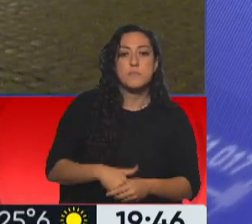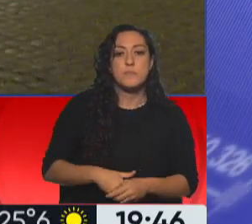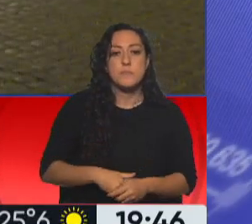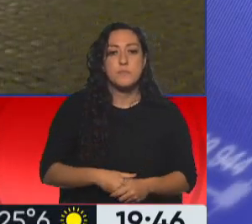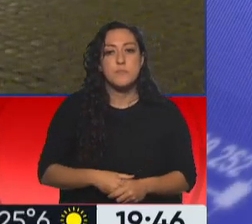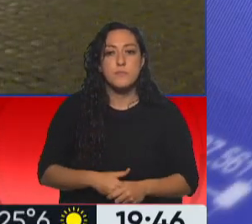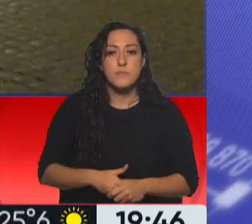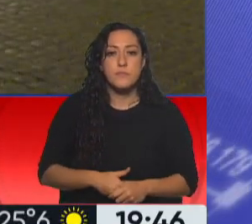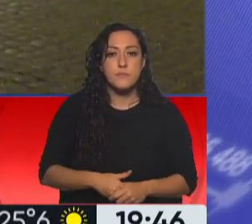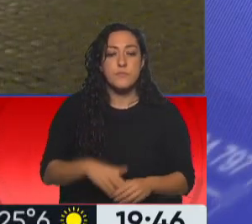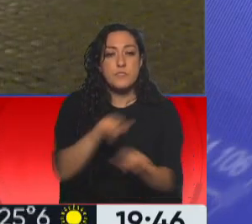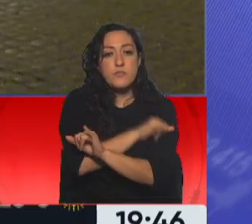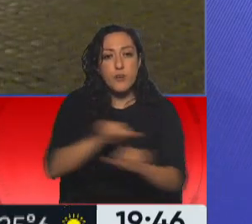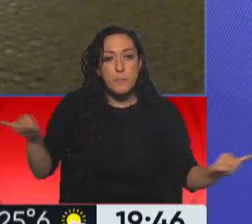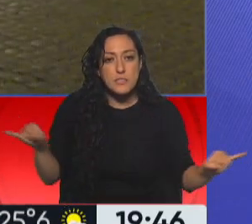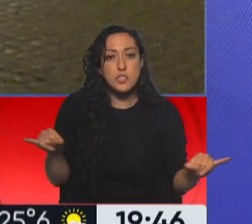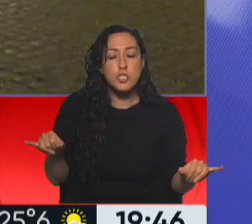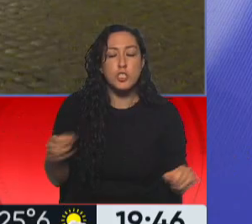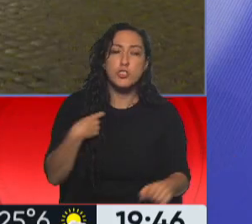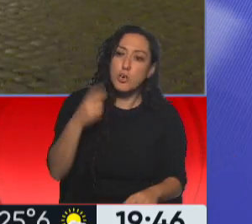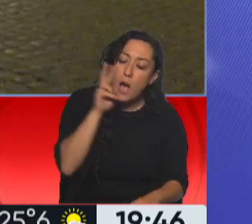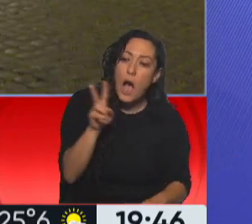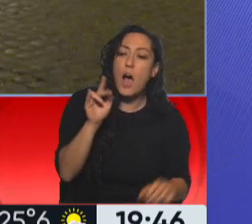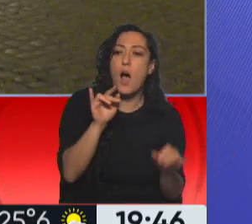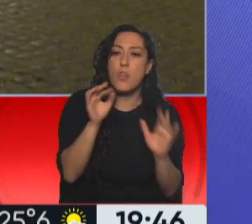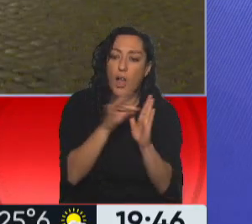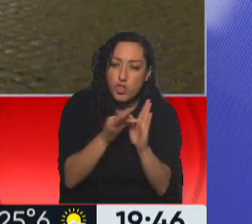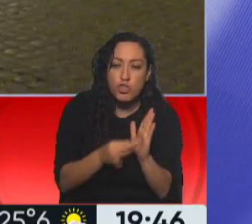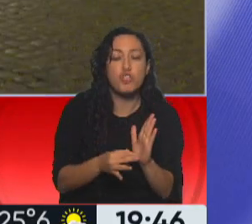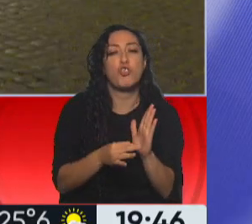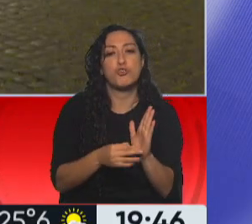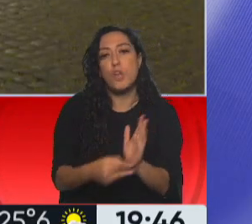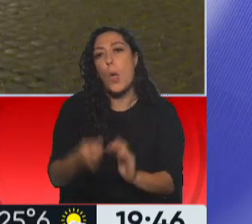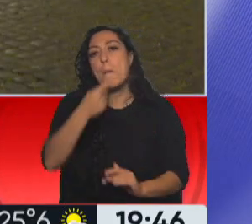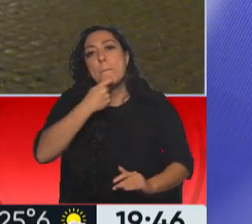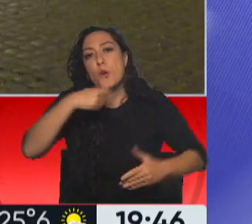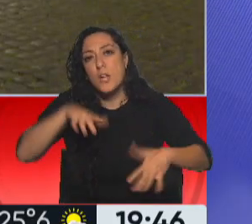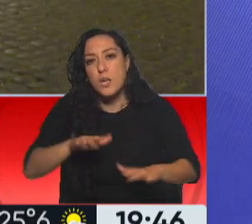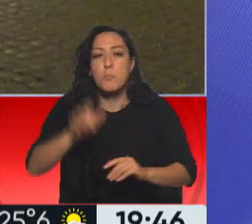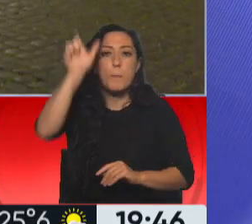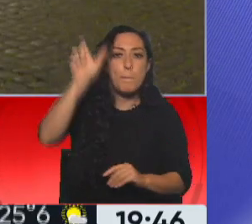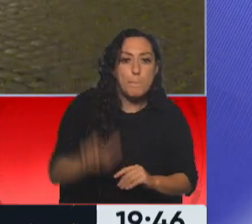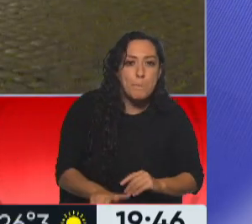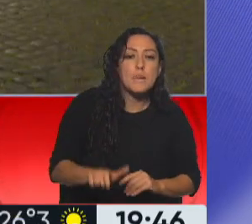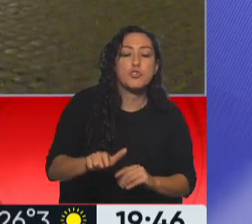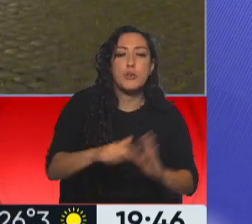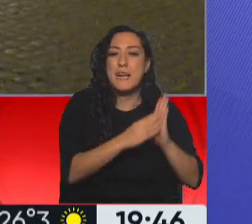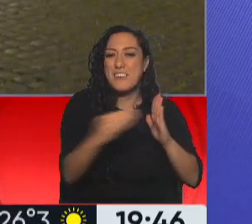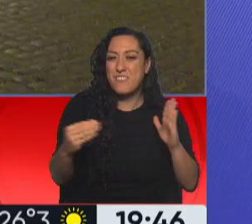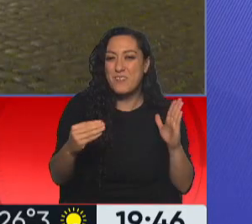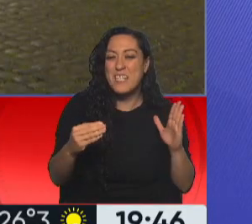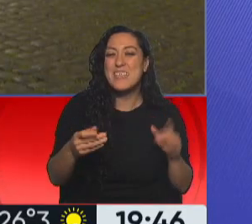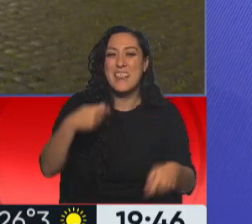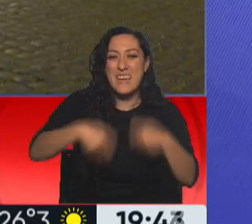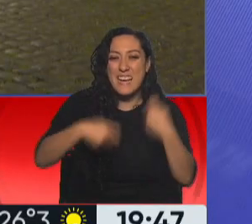que venía escuchando en esta jornada que me llamaba la atención. Por ejemplo, que un referente del movimiento de los cartoneros va a